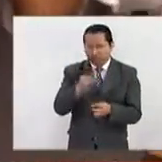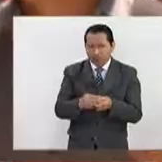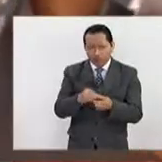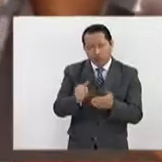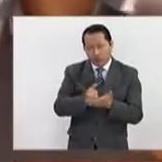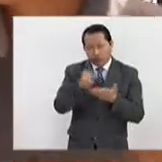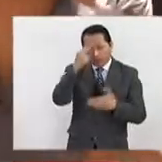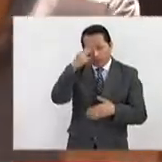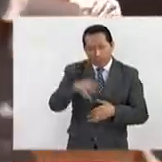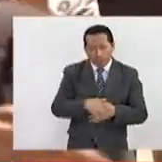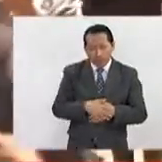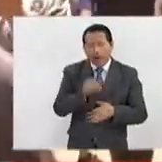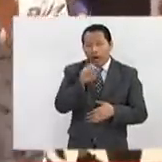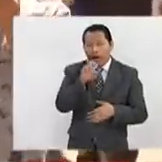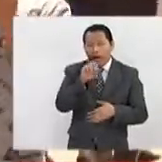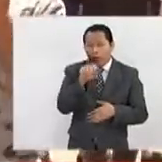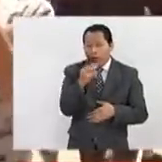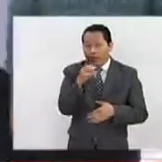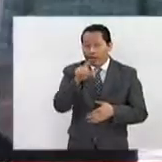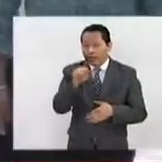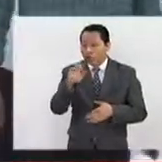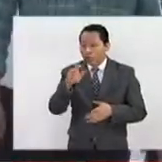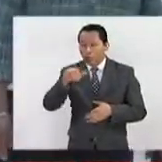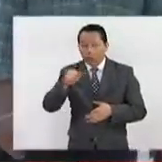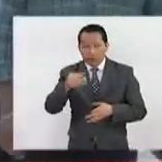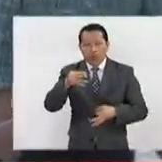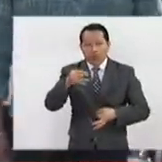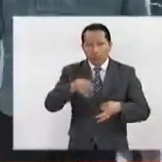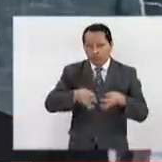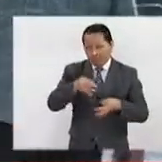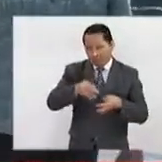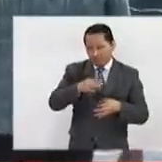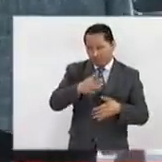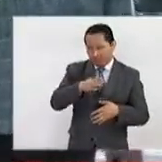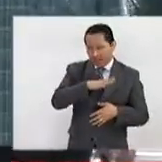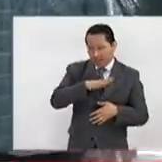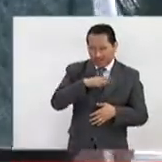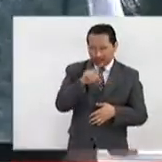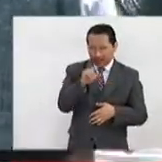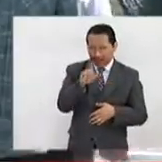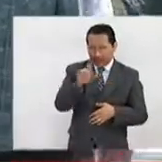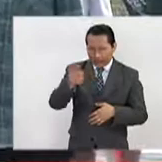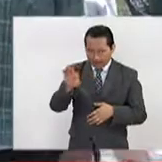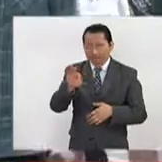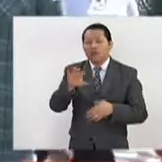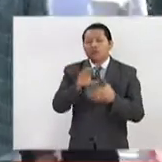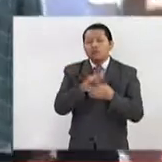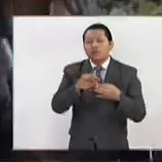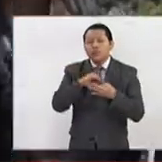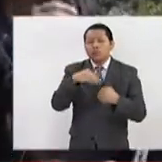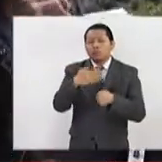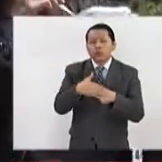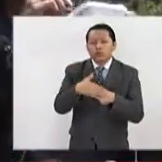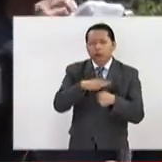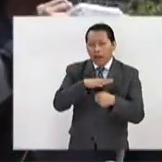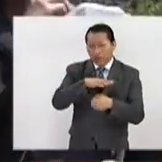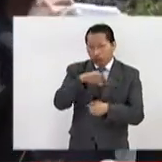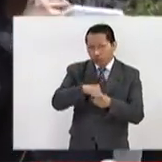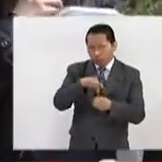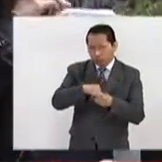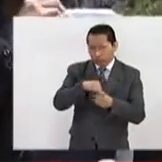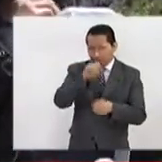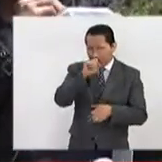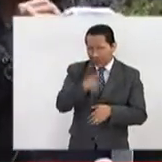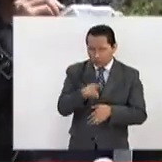En el estudio, Armando Hernández Cruz, presidente del Tribunal Electoral de la Ciudad de México, nos habló sobre la elección de la Comisión de Derechos Humanos